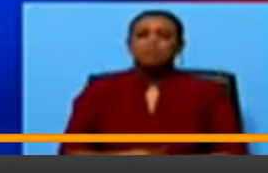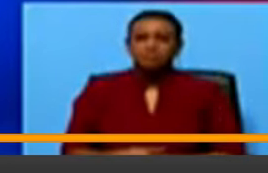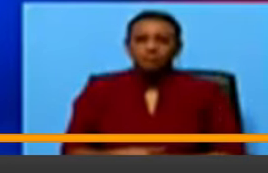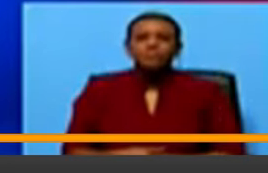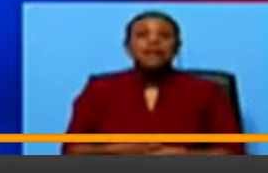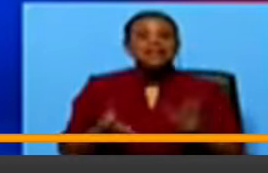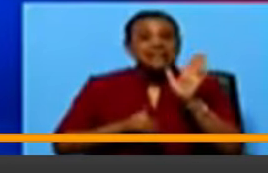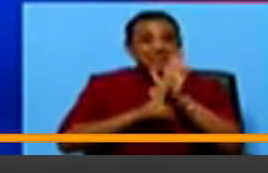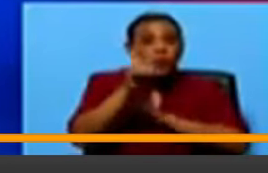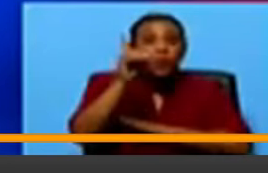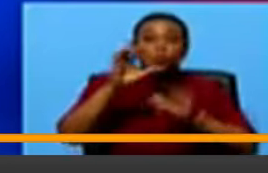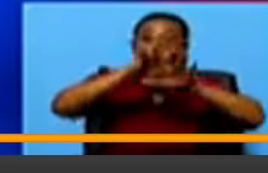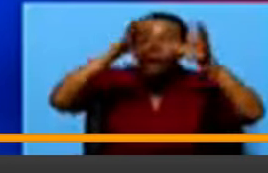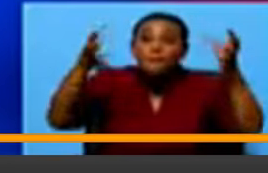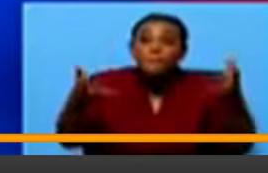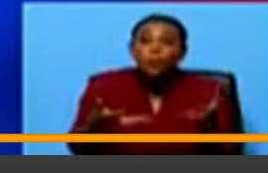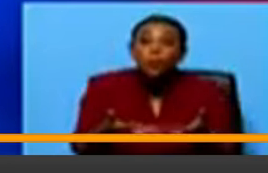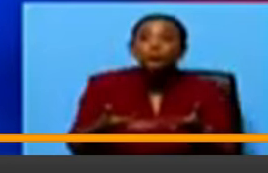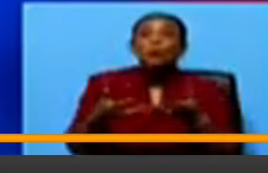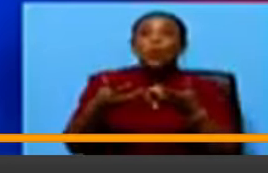del desarrollo del mundo actual,